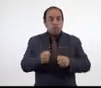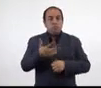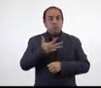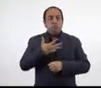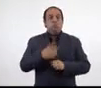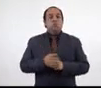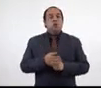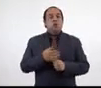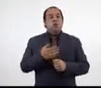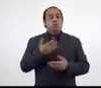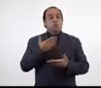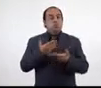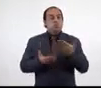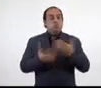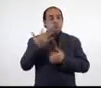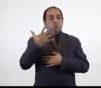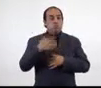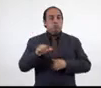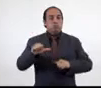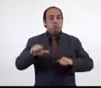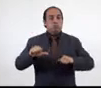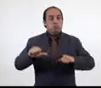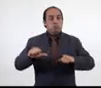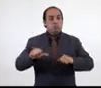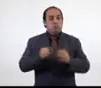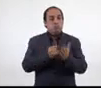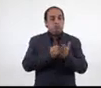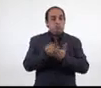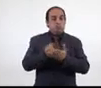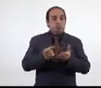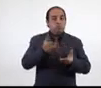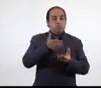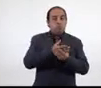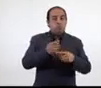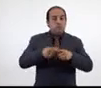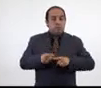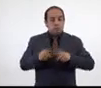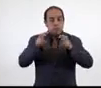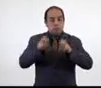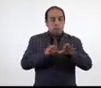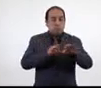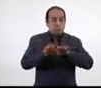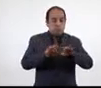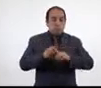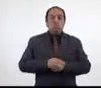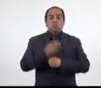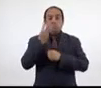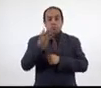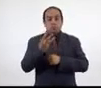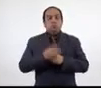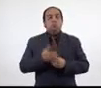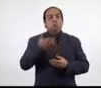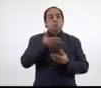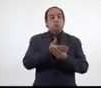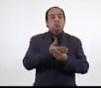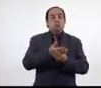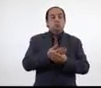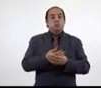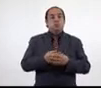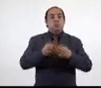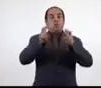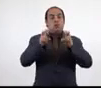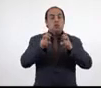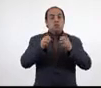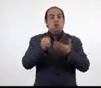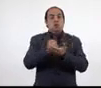momento 5 acciones de acceso diferencial en materia de empleo, 3 acciones de acceso a materia de